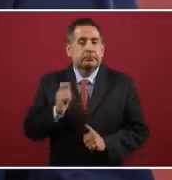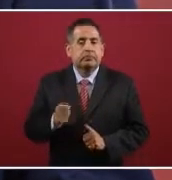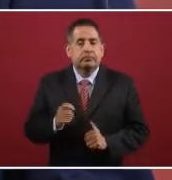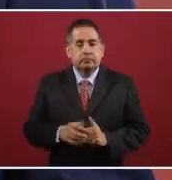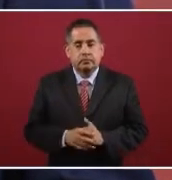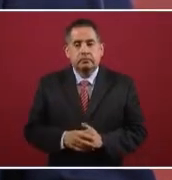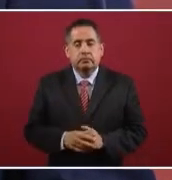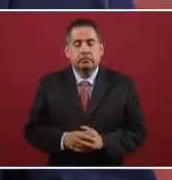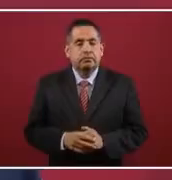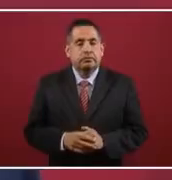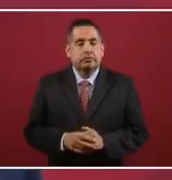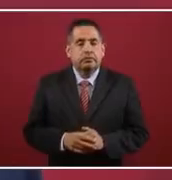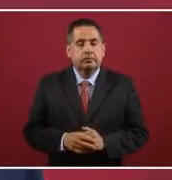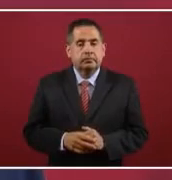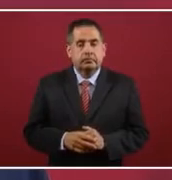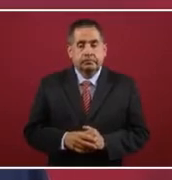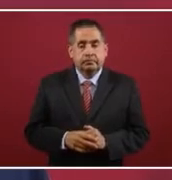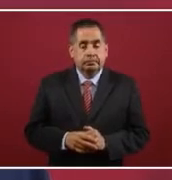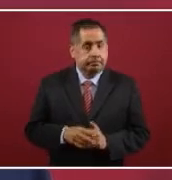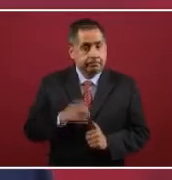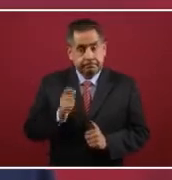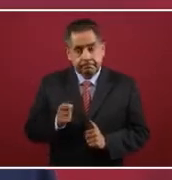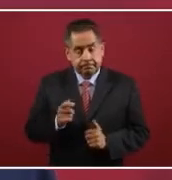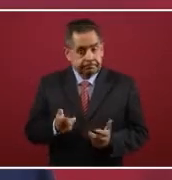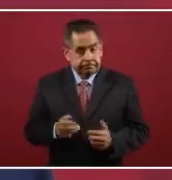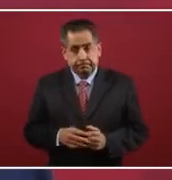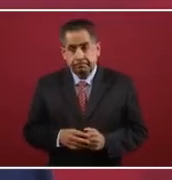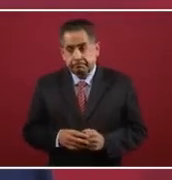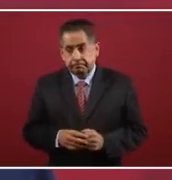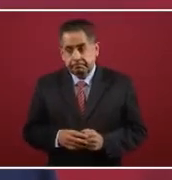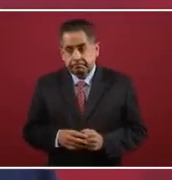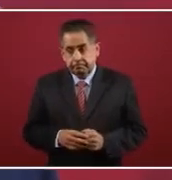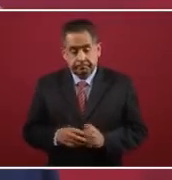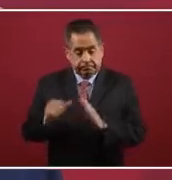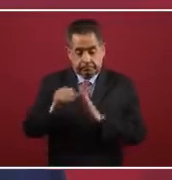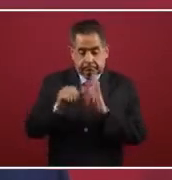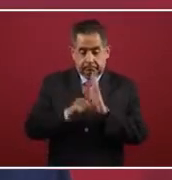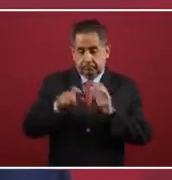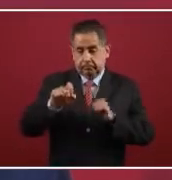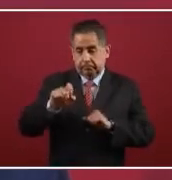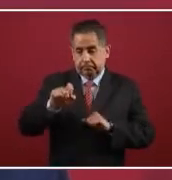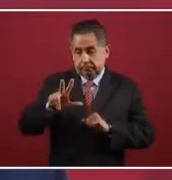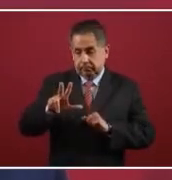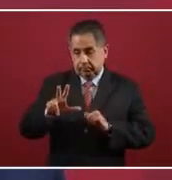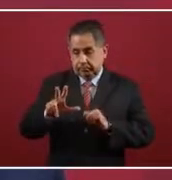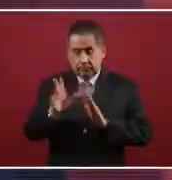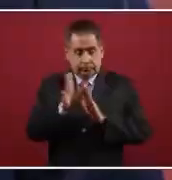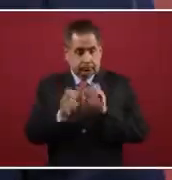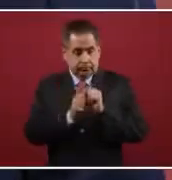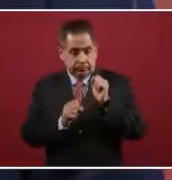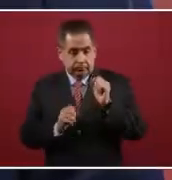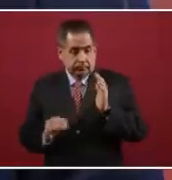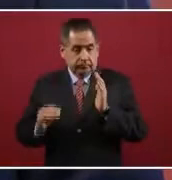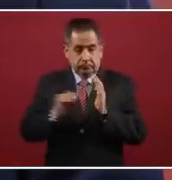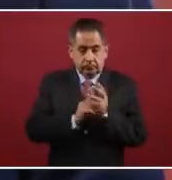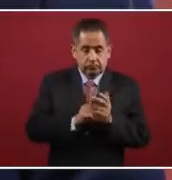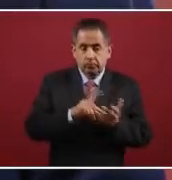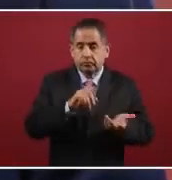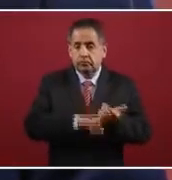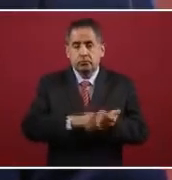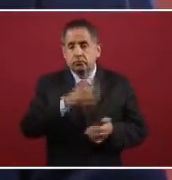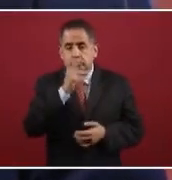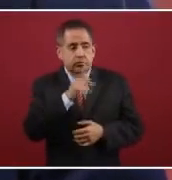Incluso al estar en el artículo 28 y quedar prohibidas las